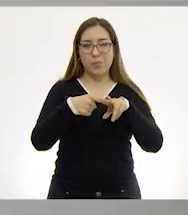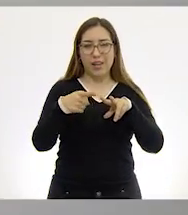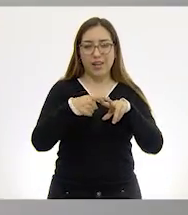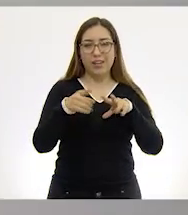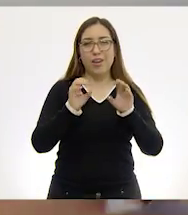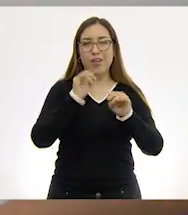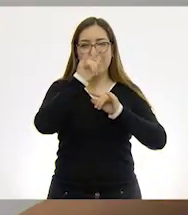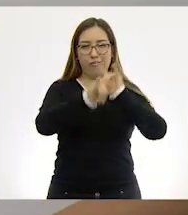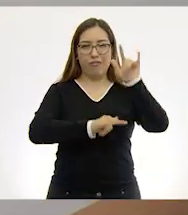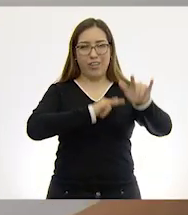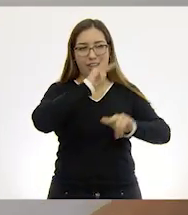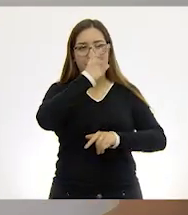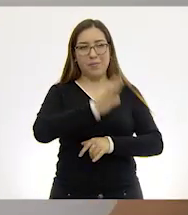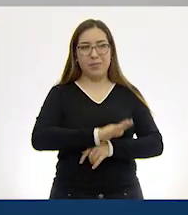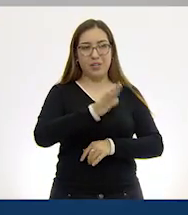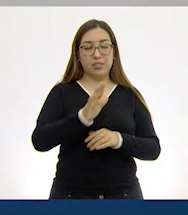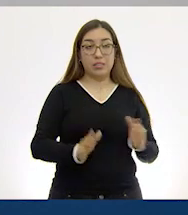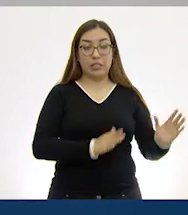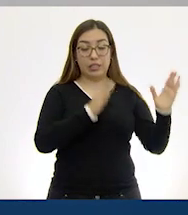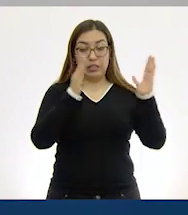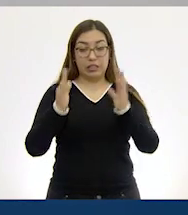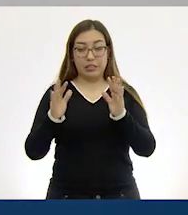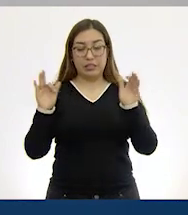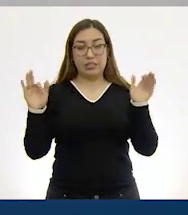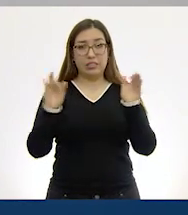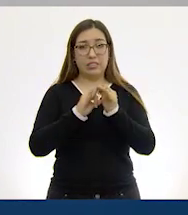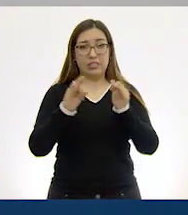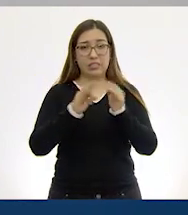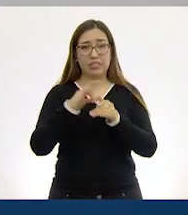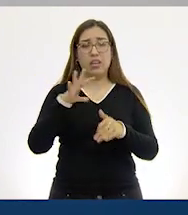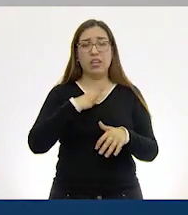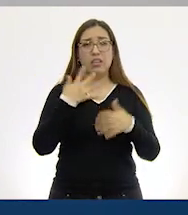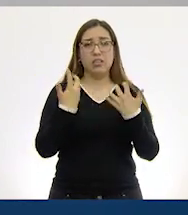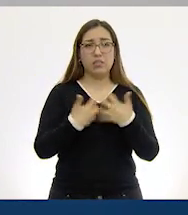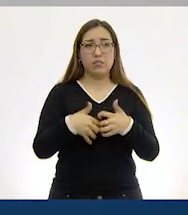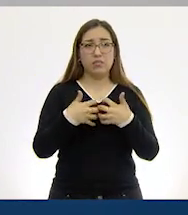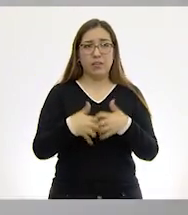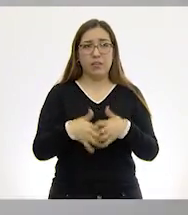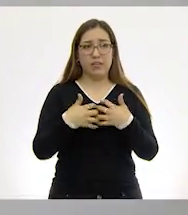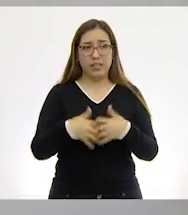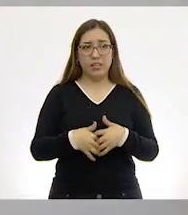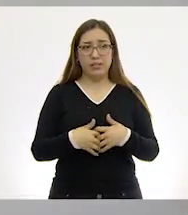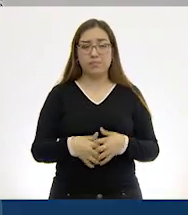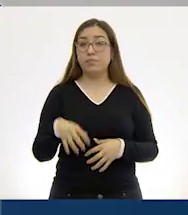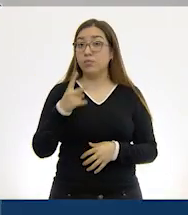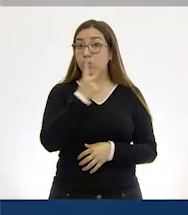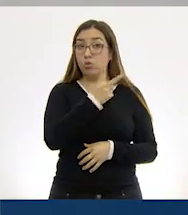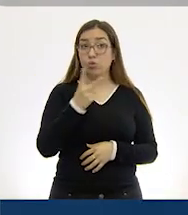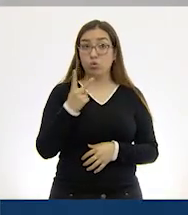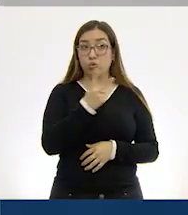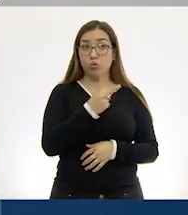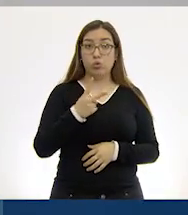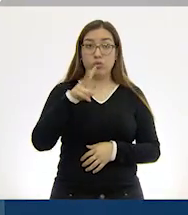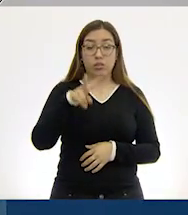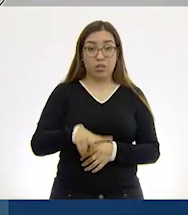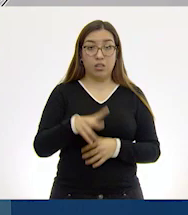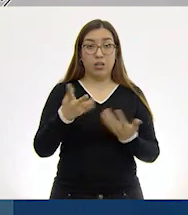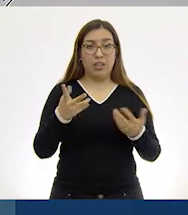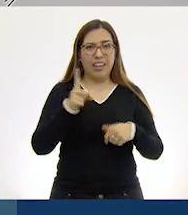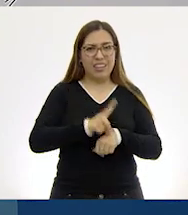diversiones. Ajá. Y muy cerca de ti pusieron una fábrica. Ajá. Ambos van a estar